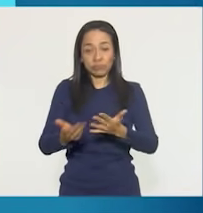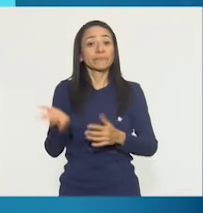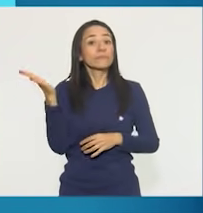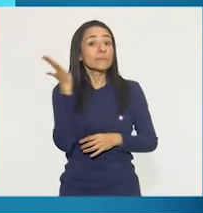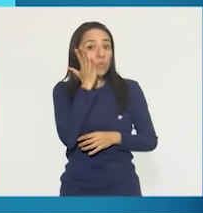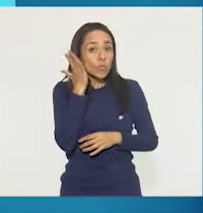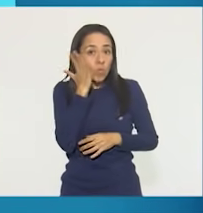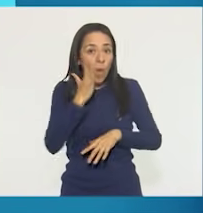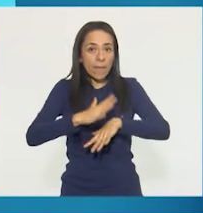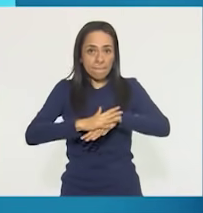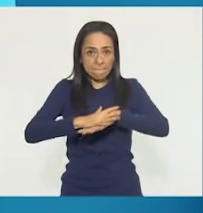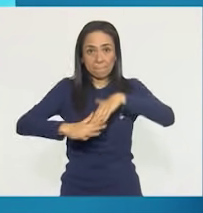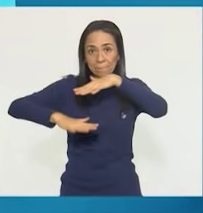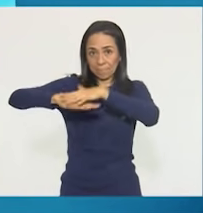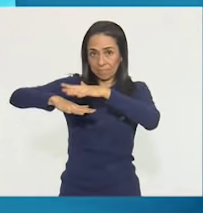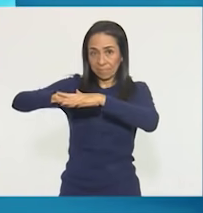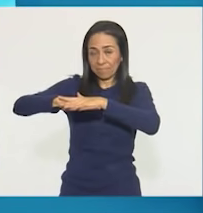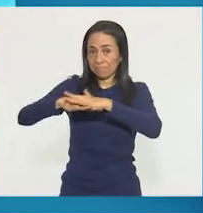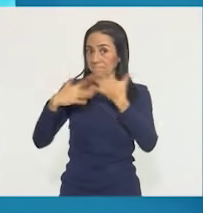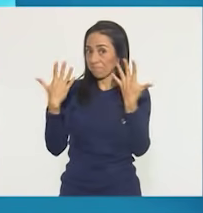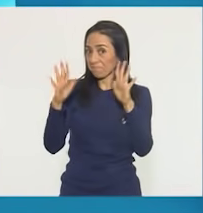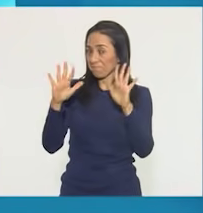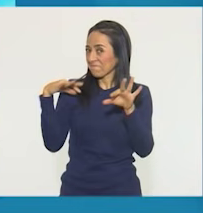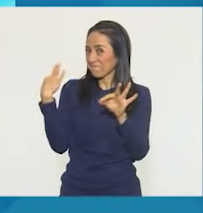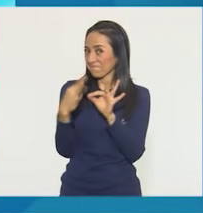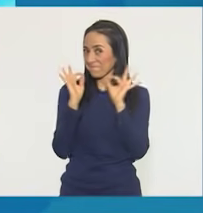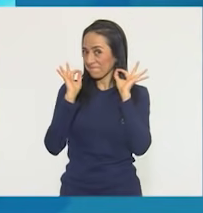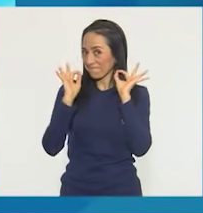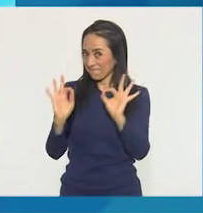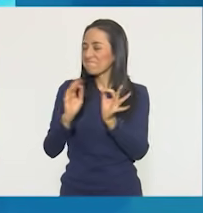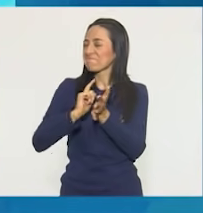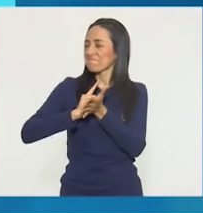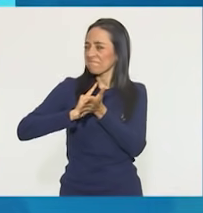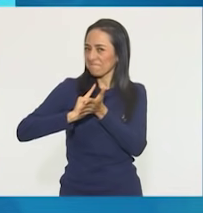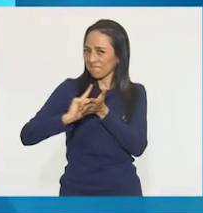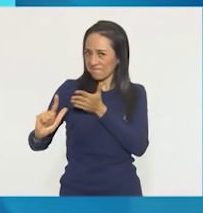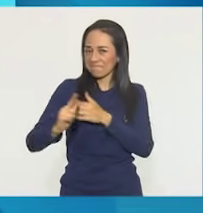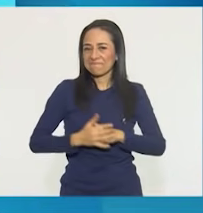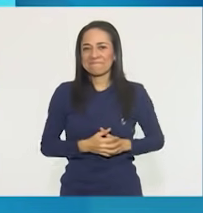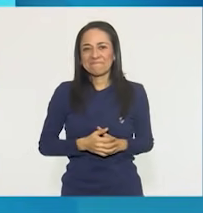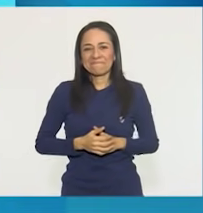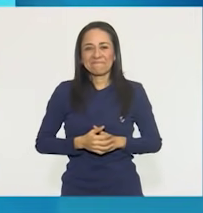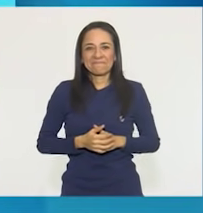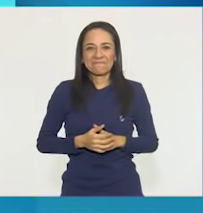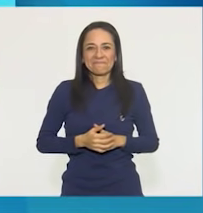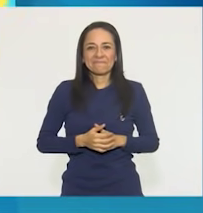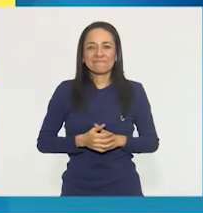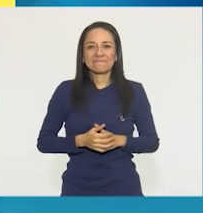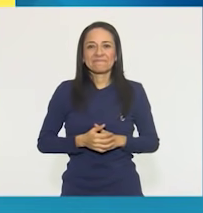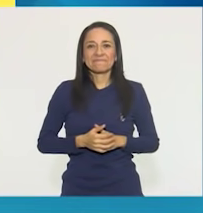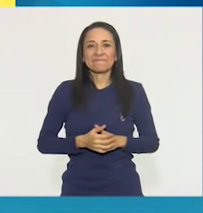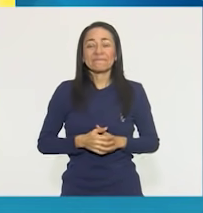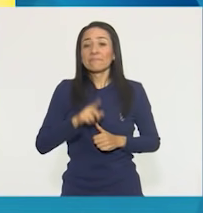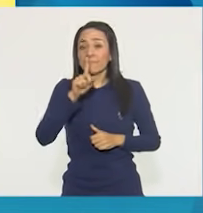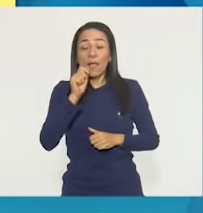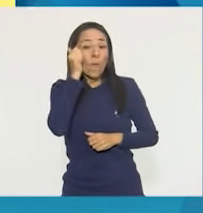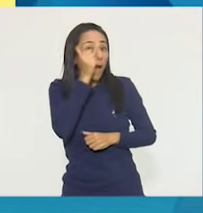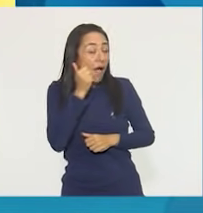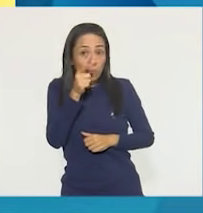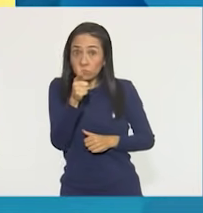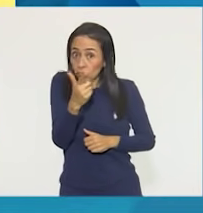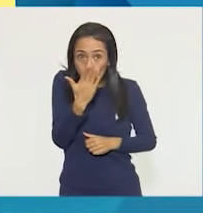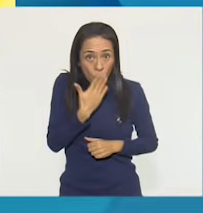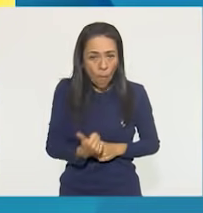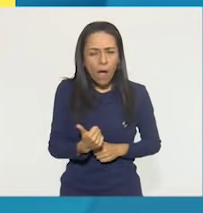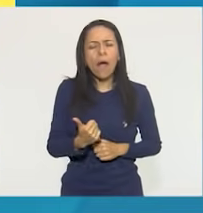Sécalas con una toalla. ¡Y listo! ¡Tus manos están limpias! Si no tienes agua y jabón,